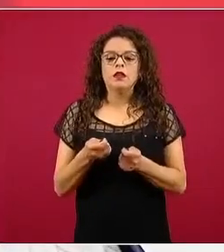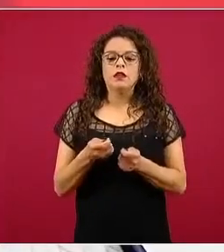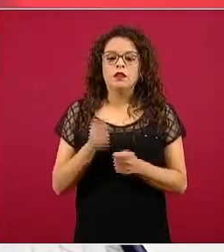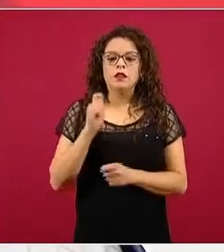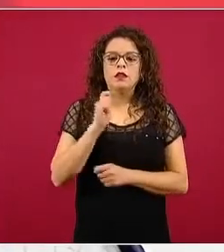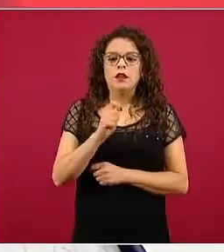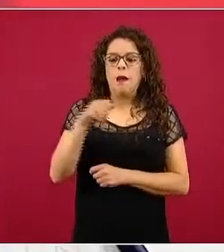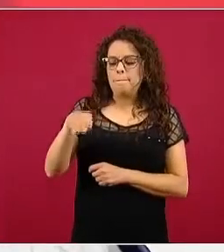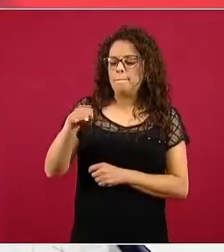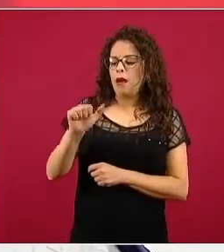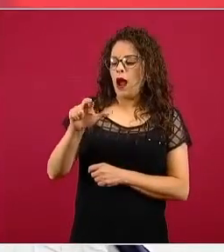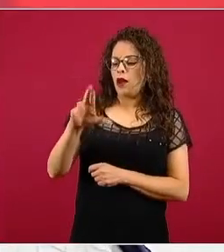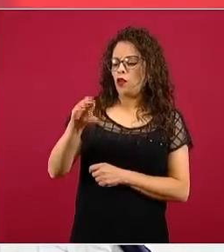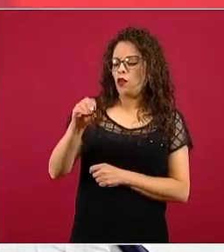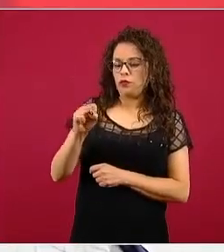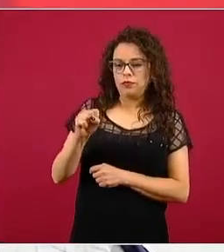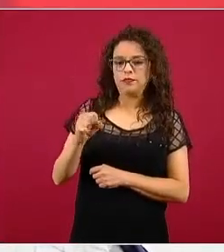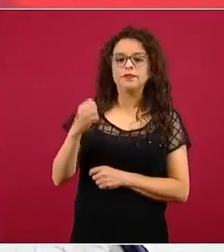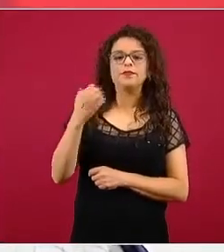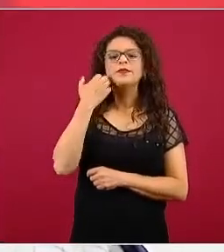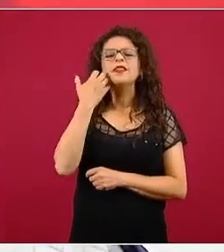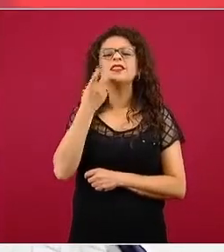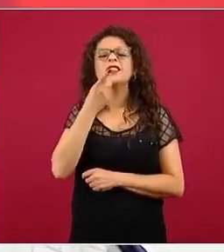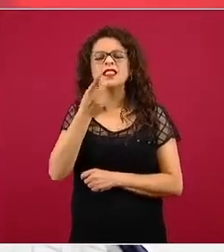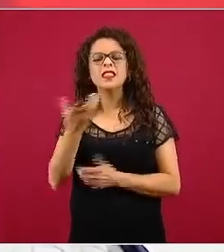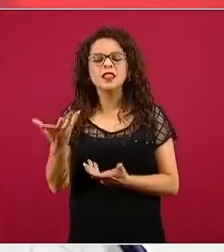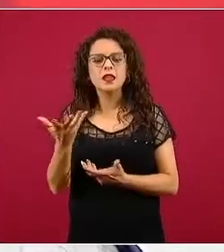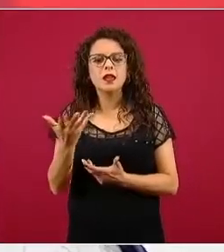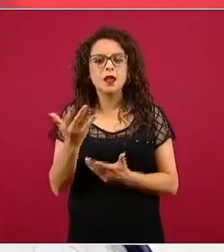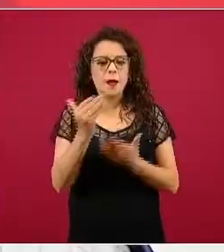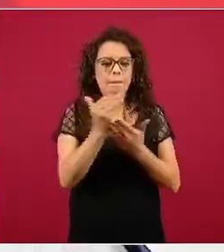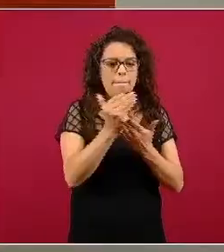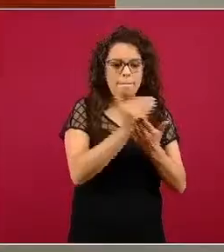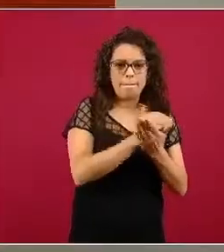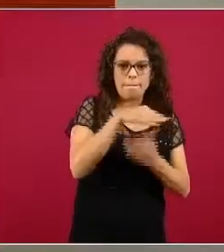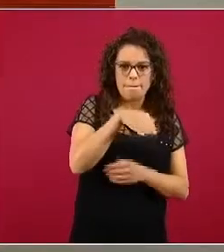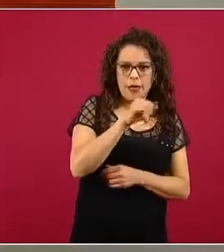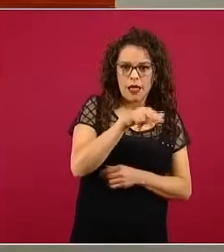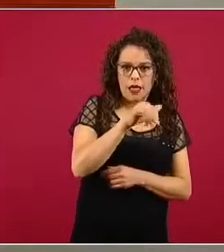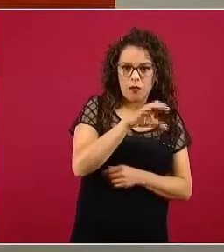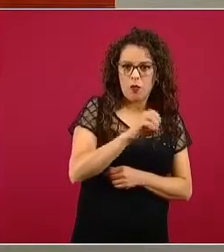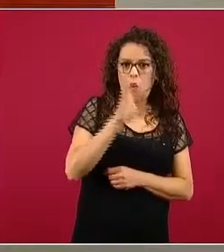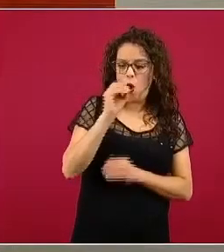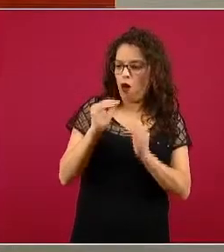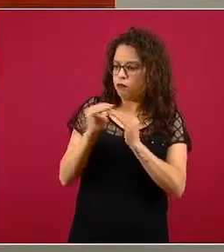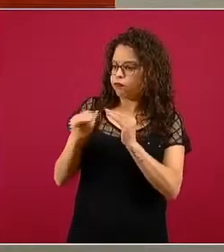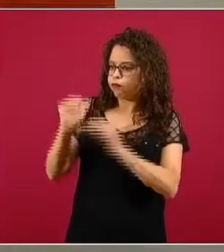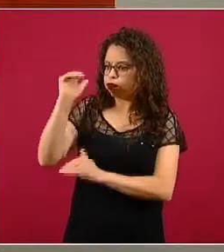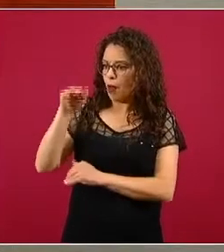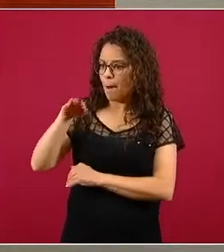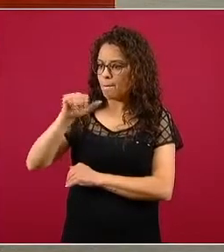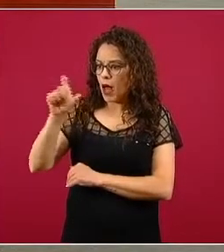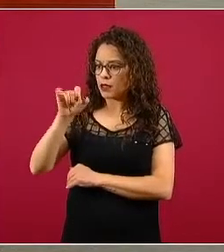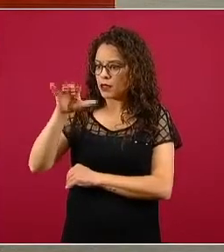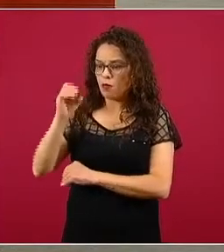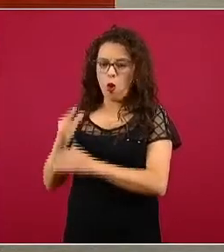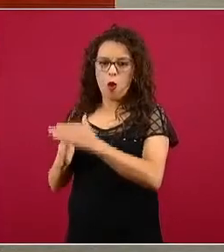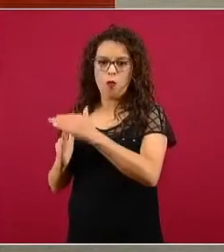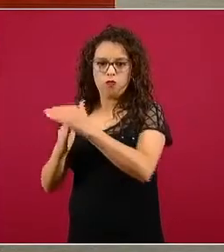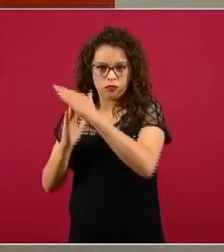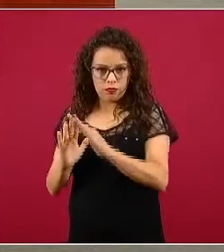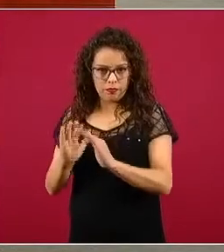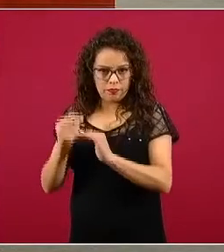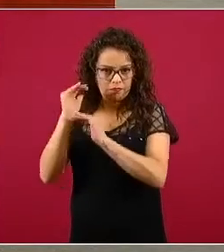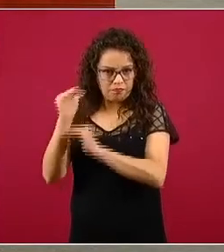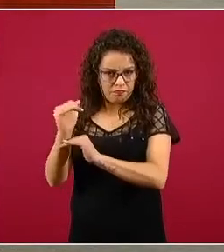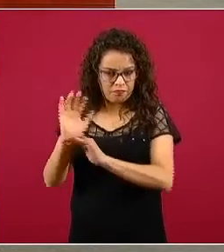marcos, es decir, un mínimo y un máximo, para que en su momento pudiera haber, lógicamente, una definición ahora